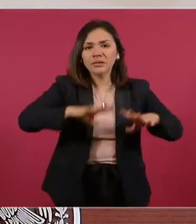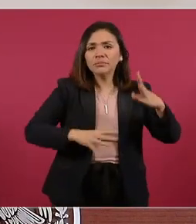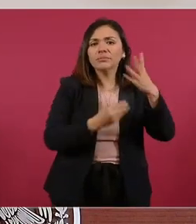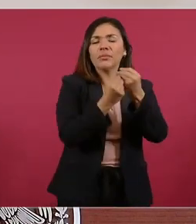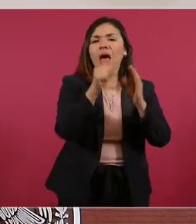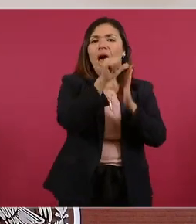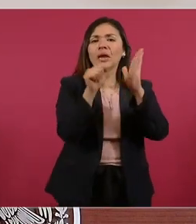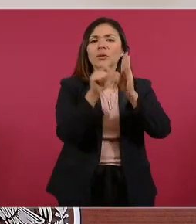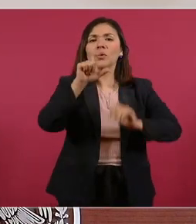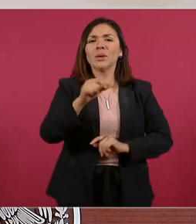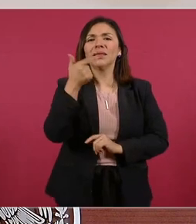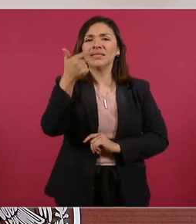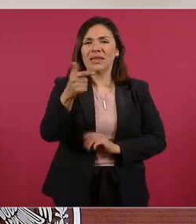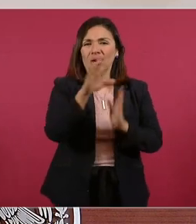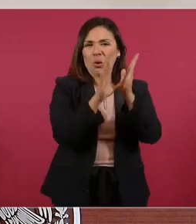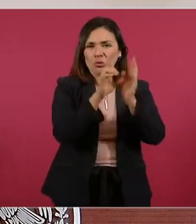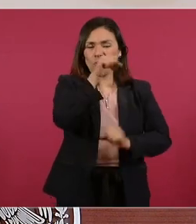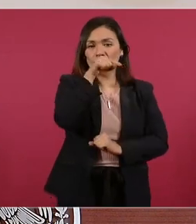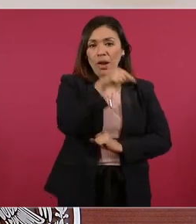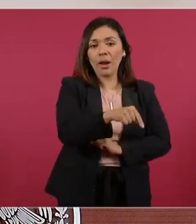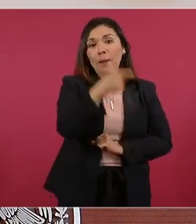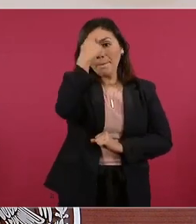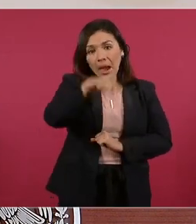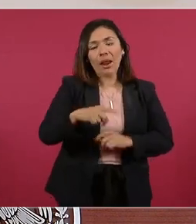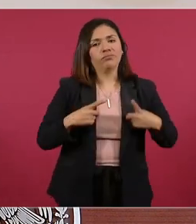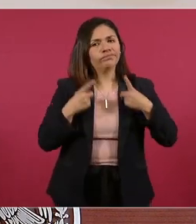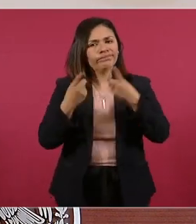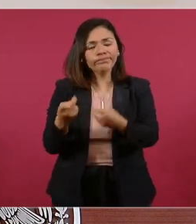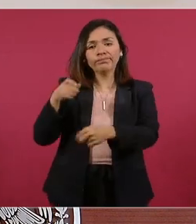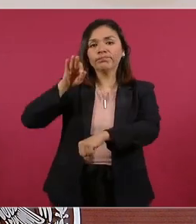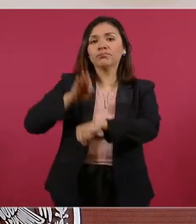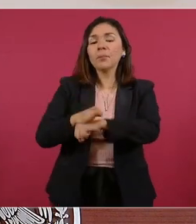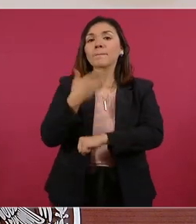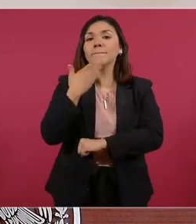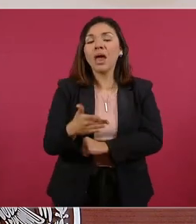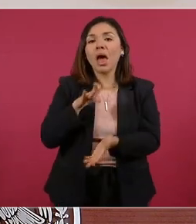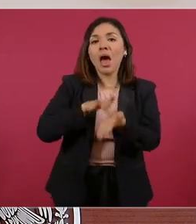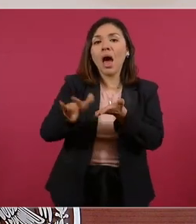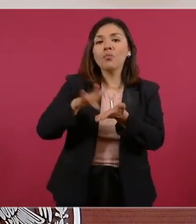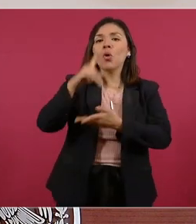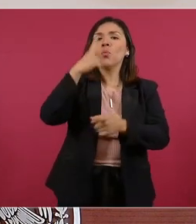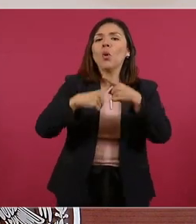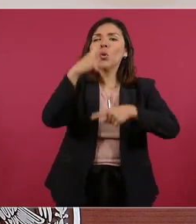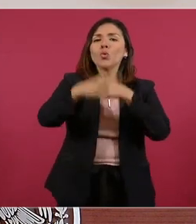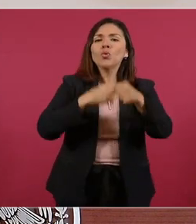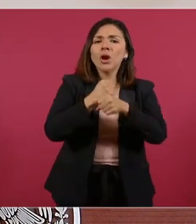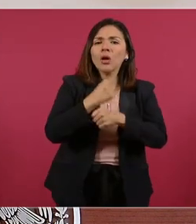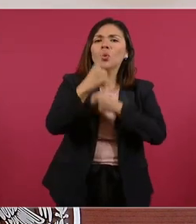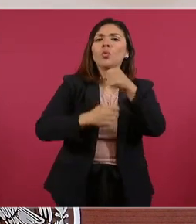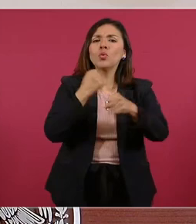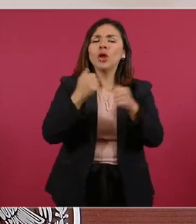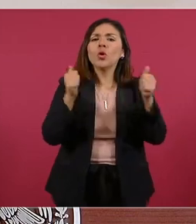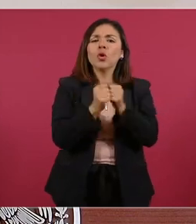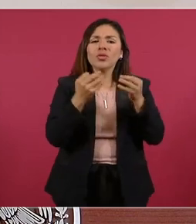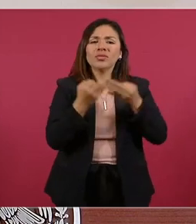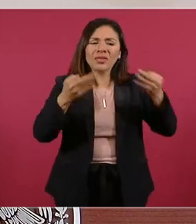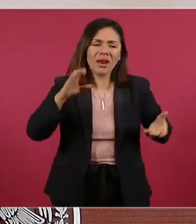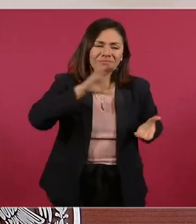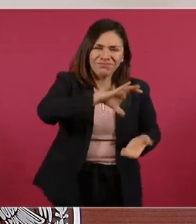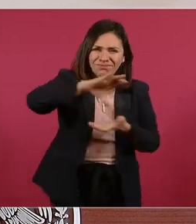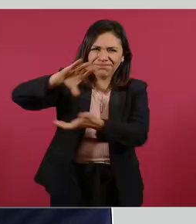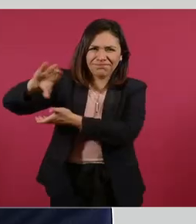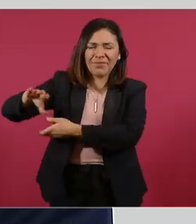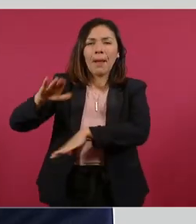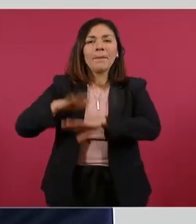artículo 27 constitucional para garantizar un apoyo anual directo y fertilizantes gratuitos a productores